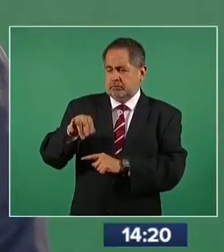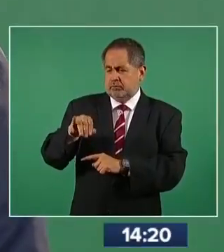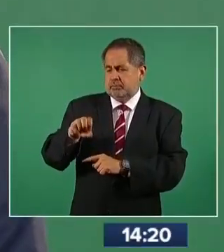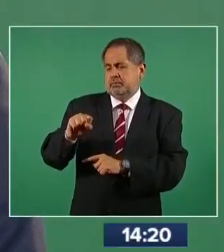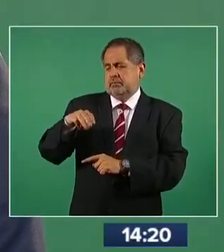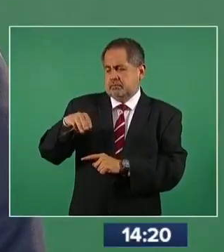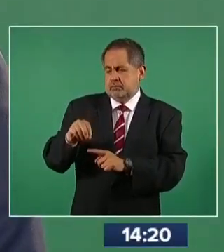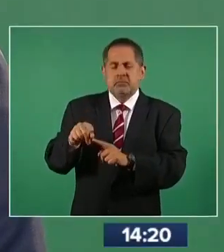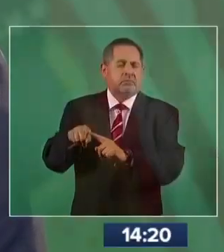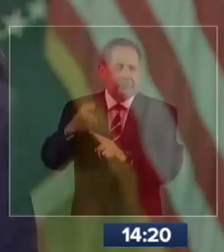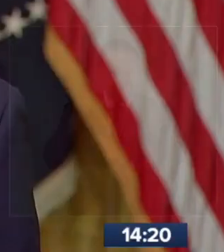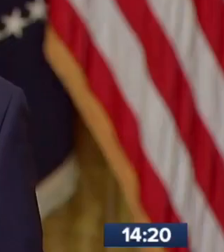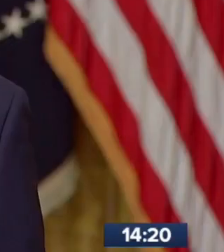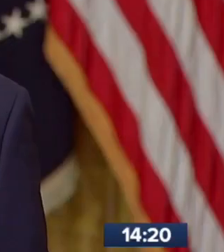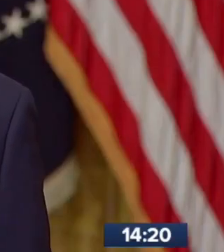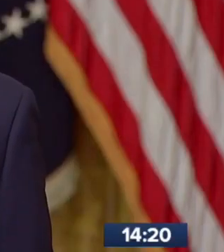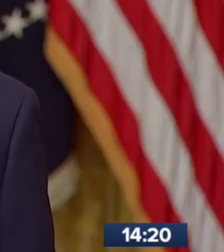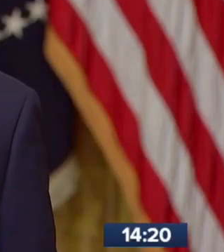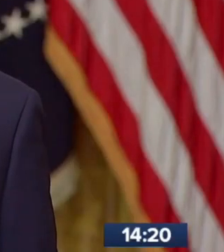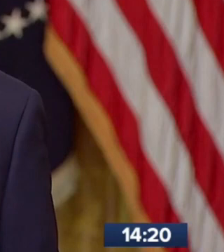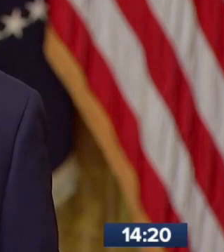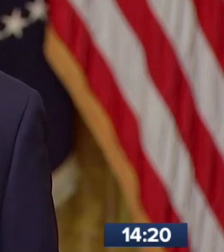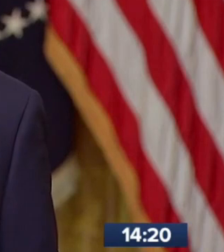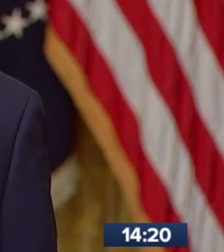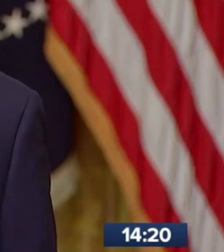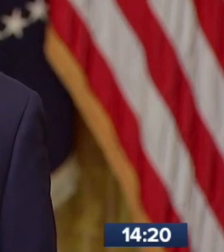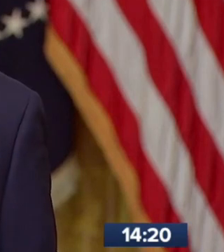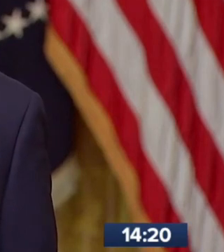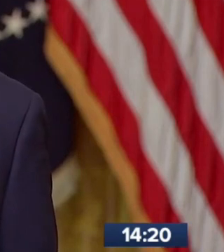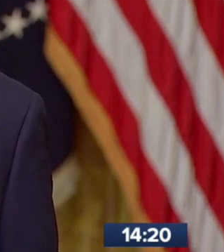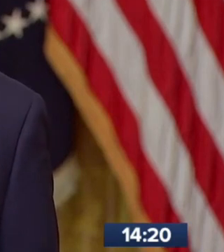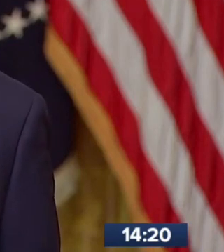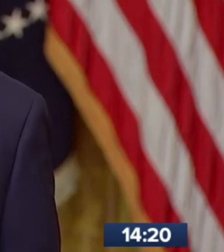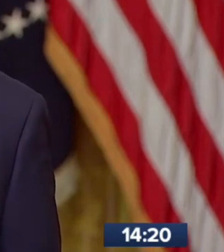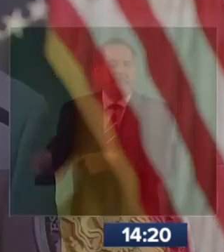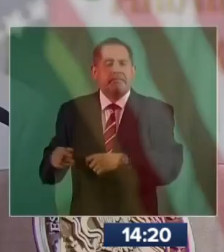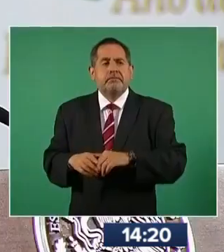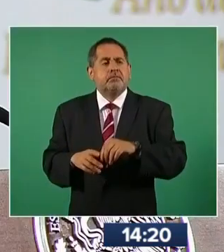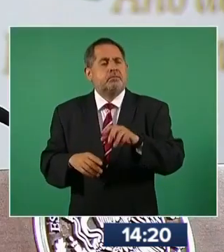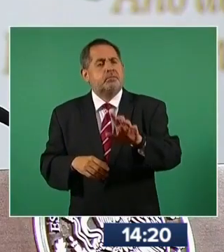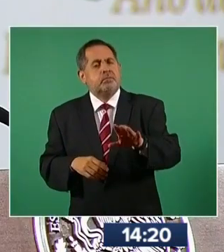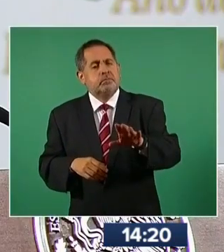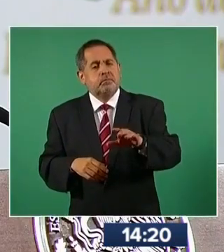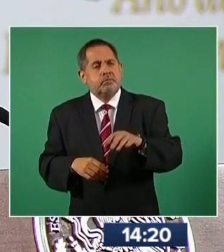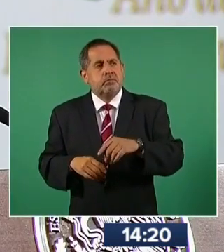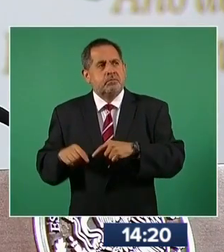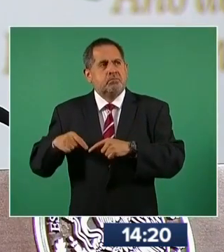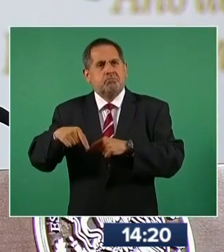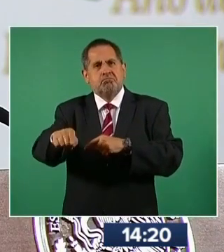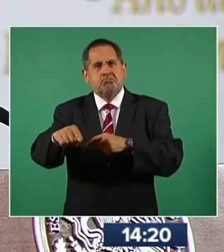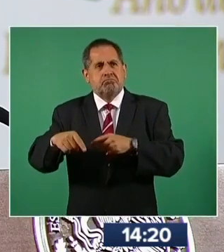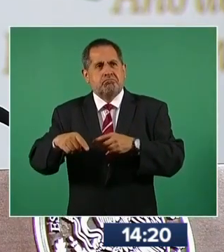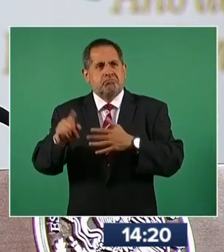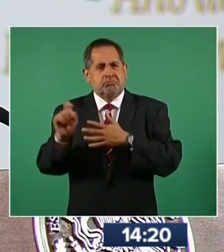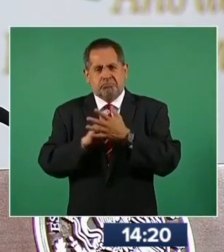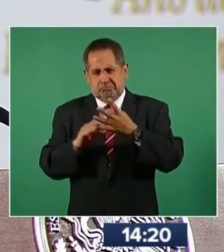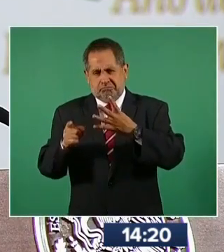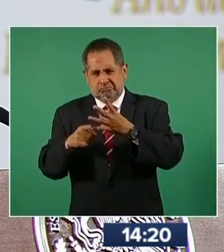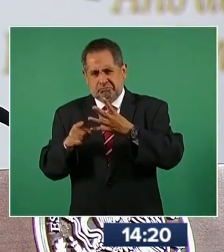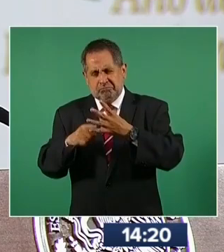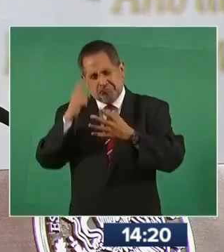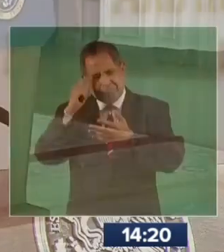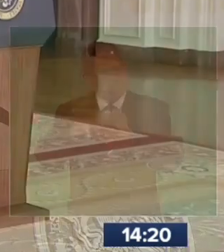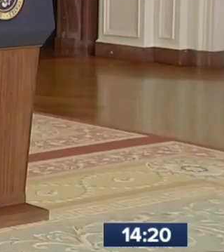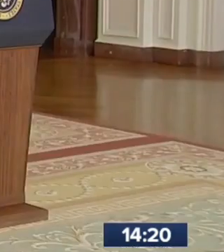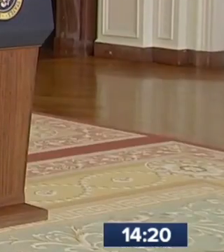Encuentro patrio. Esa es la propuesta del presidente de México a Joe Biden, presidente de Estados Unidos. López Obrador precisó que la reunión del